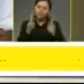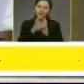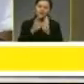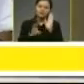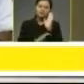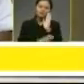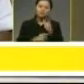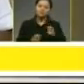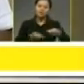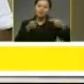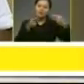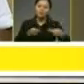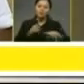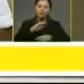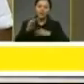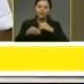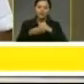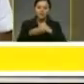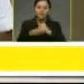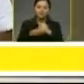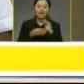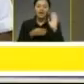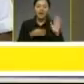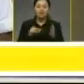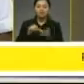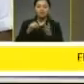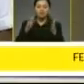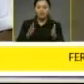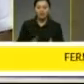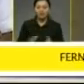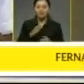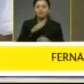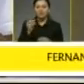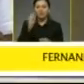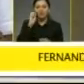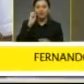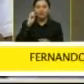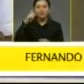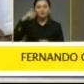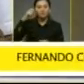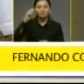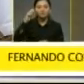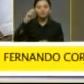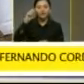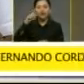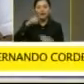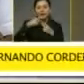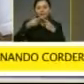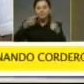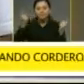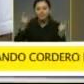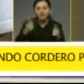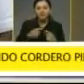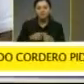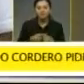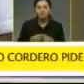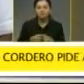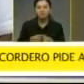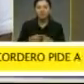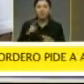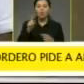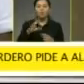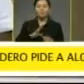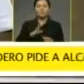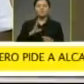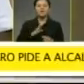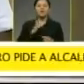otorga además, y leo, al ciudadano y a la prensa un privilegio incondicional, absoluto, para